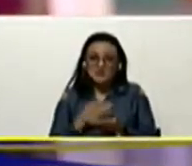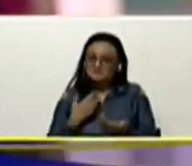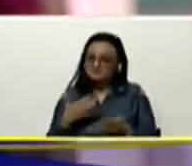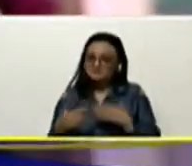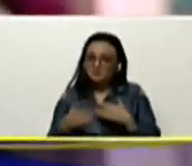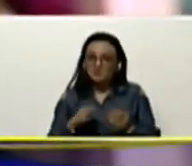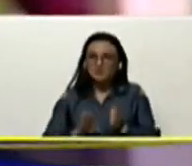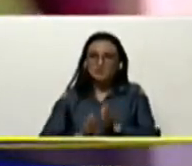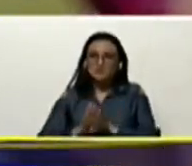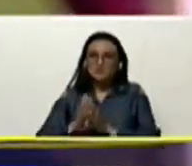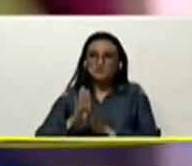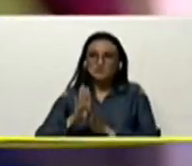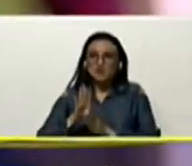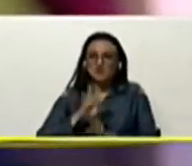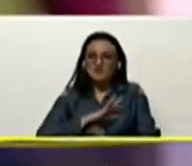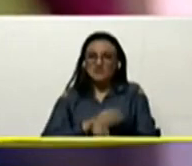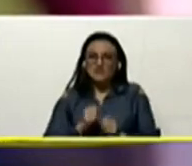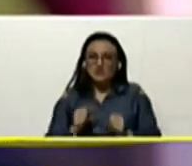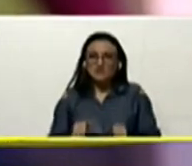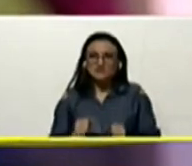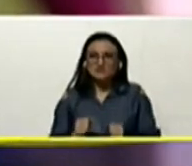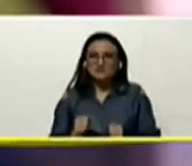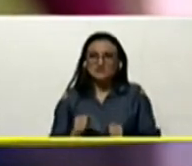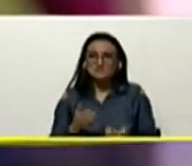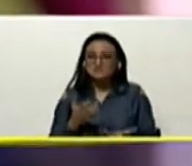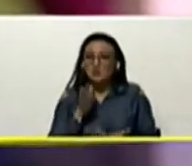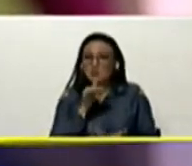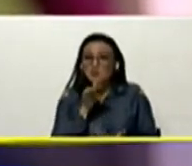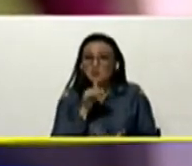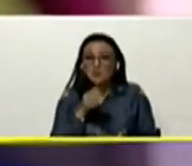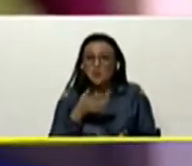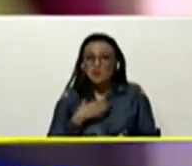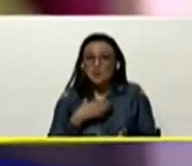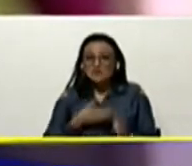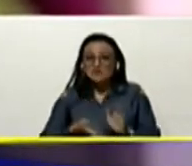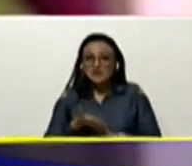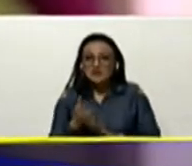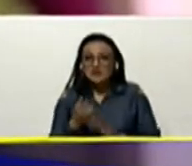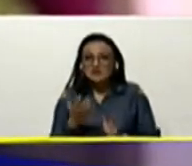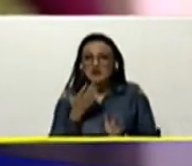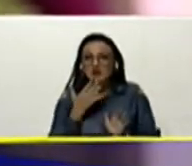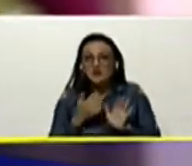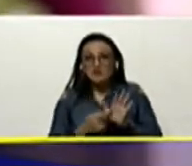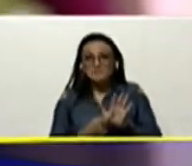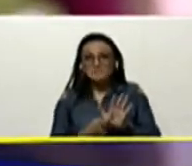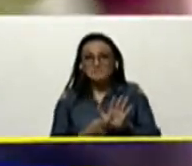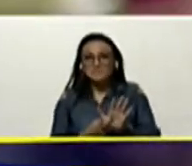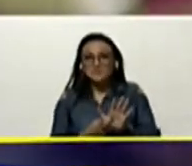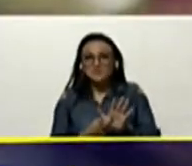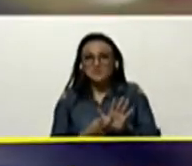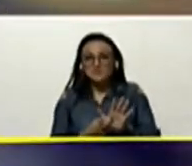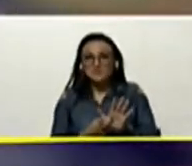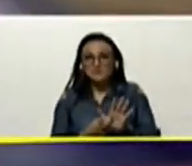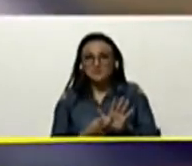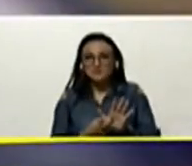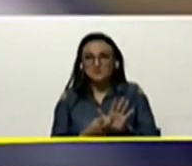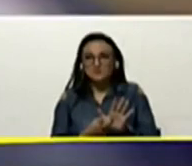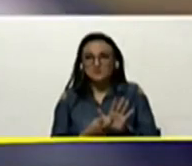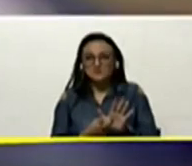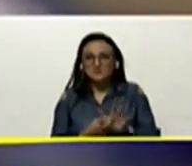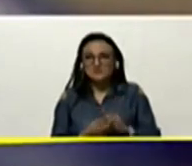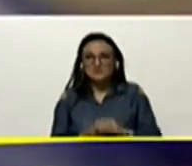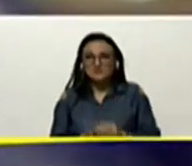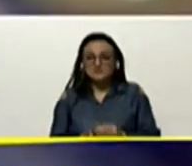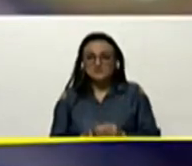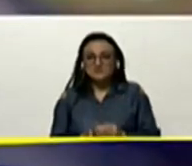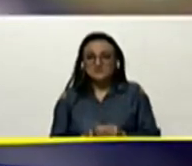adelante, sale con fuerza, y si no puede salir, queda el ejemplo como el caso. Y José Vicente